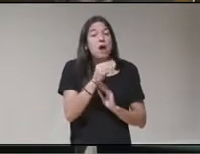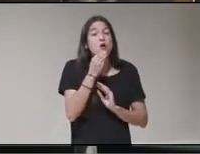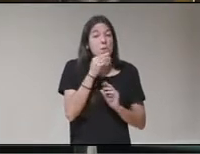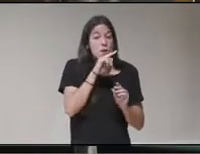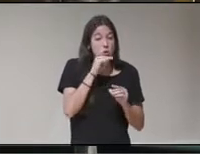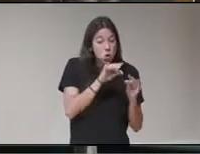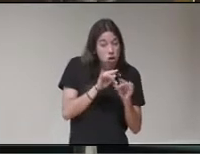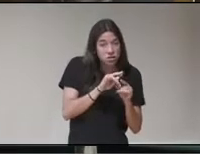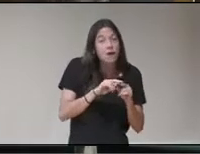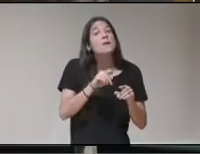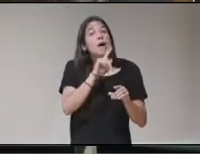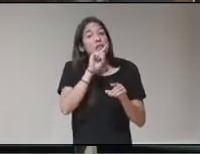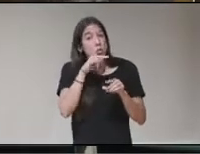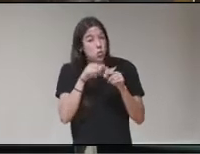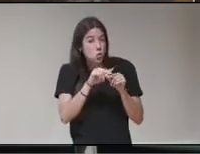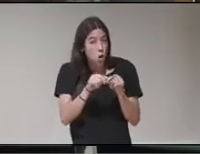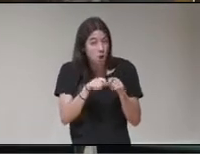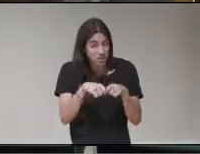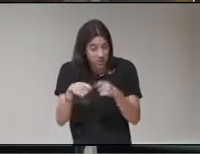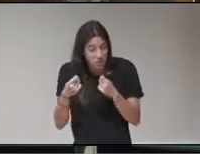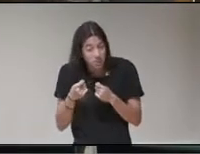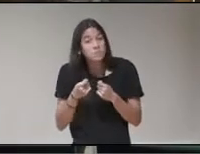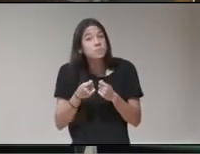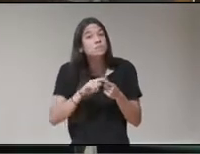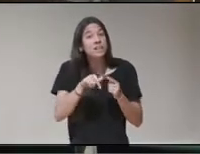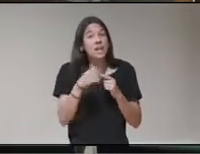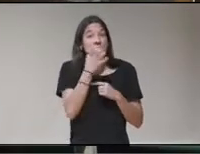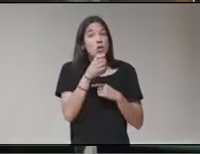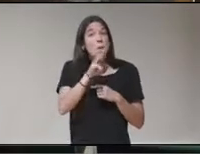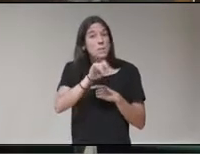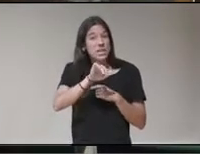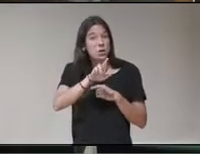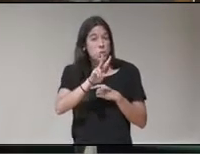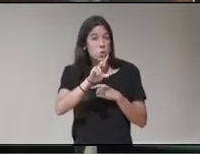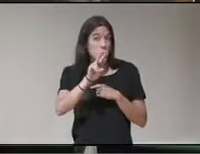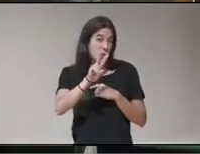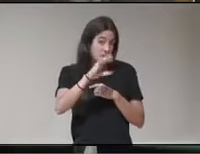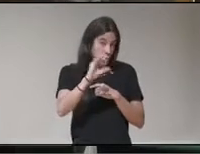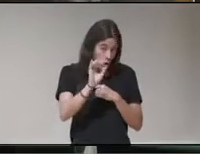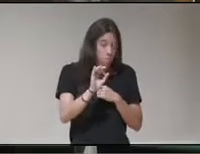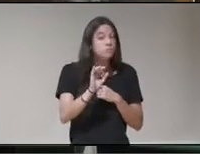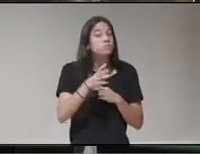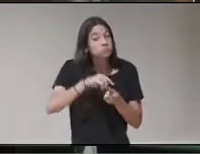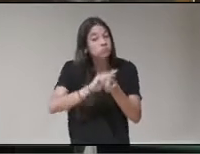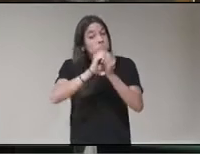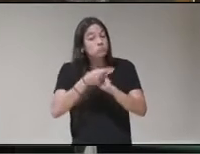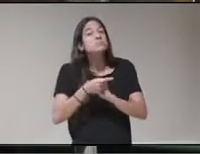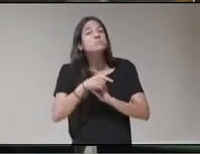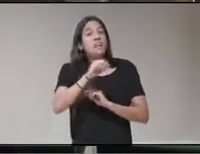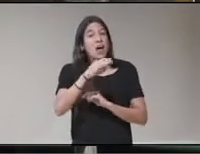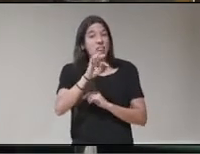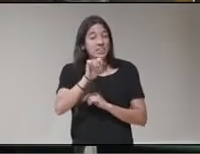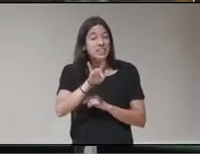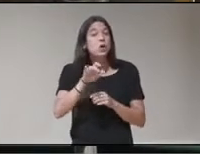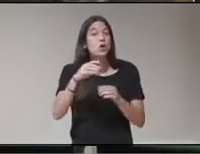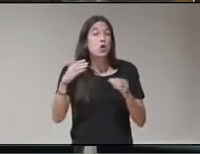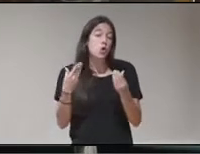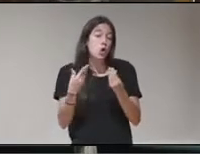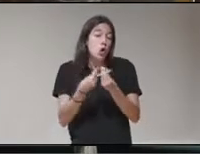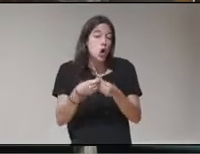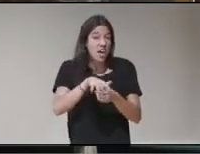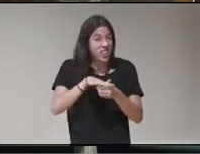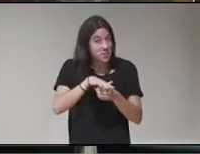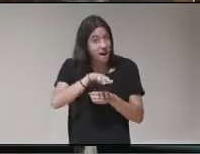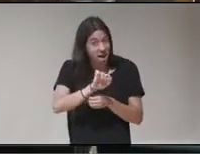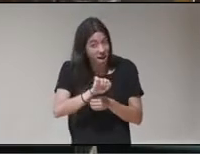ácido pirúvico. Ese ácido pirúvico, en principio, podría ir a acetilcoenzima A y a través del Krebs